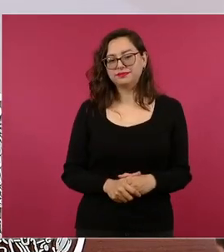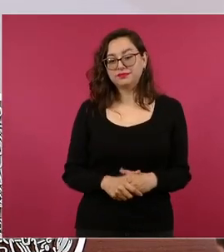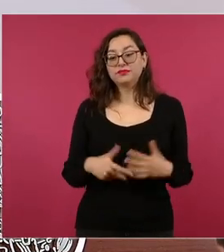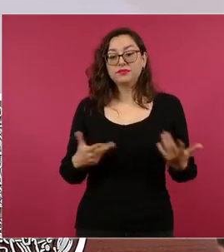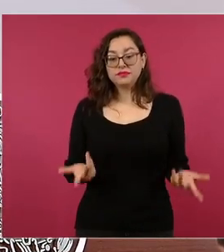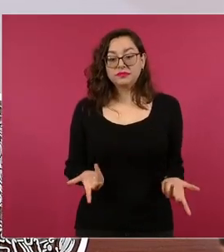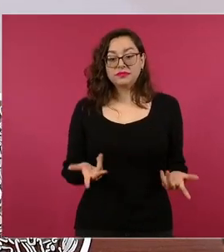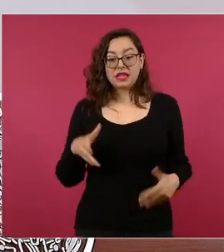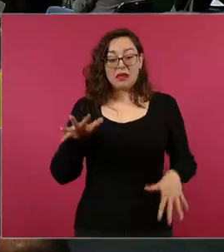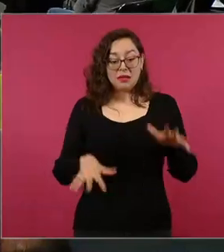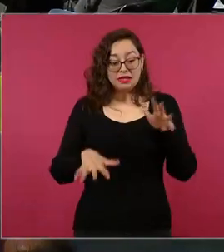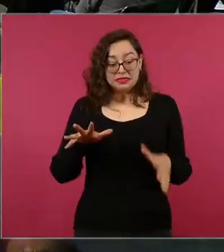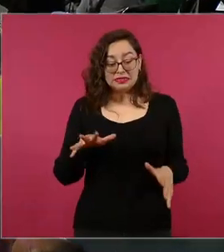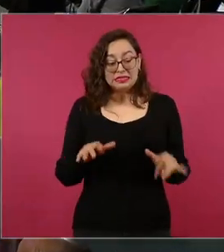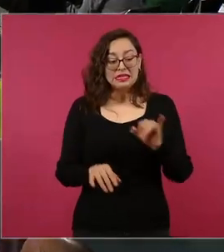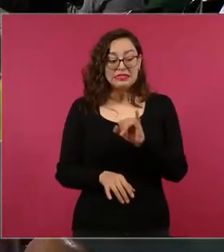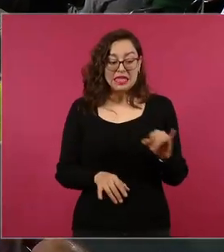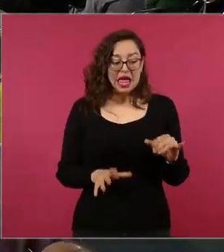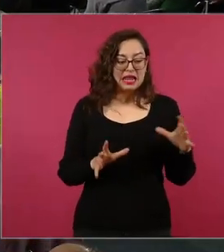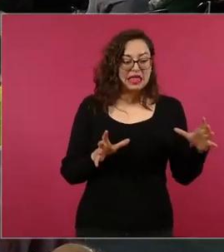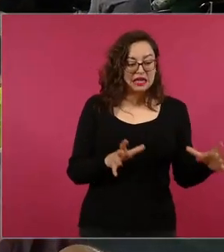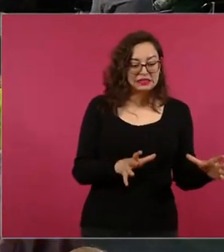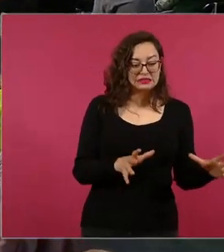anda mal,